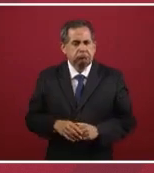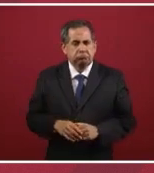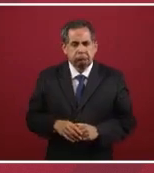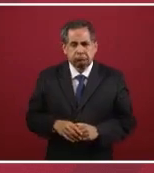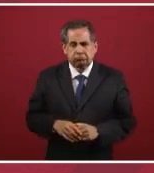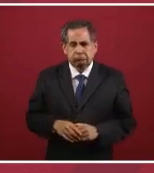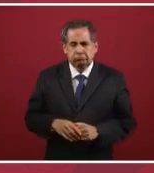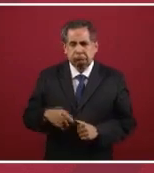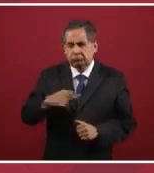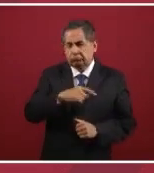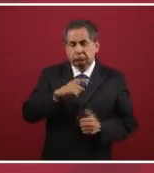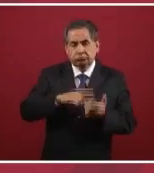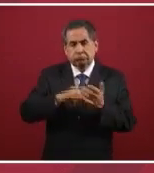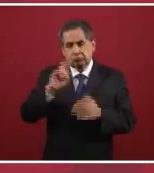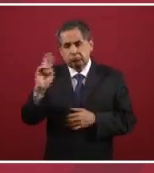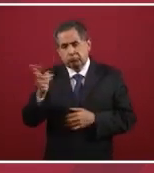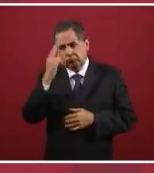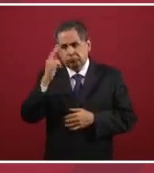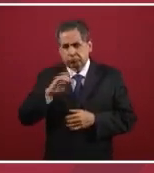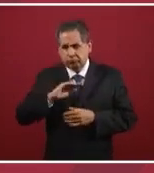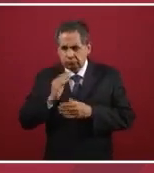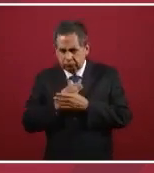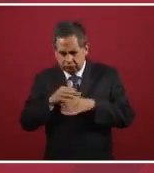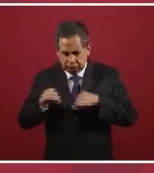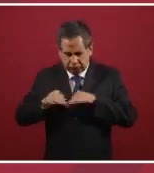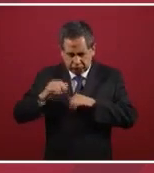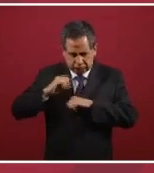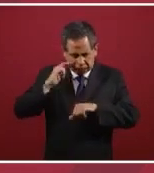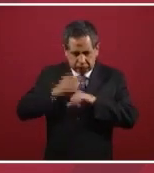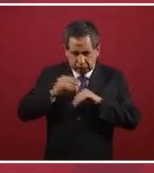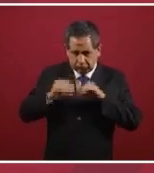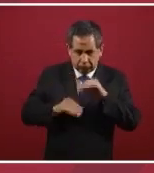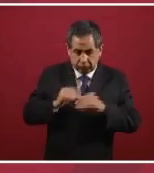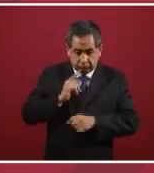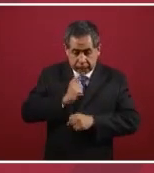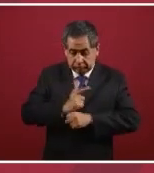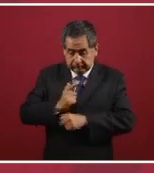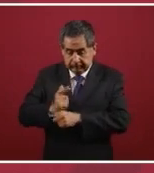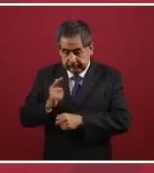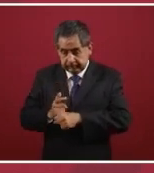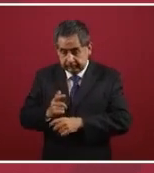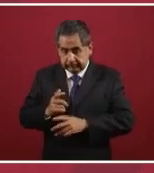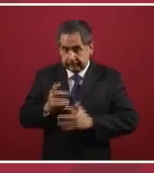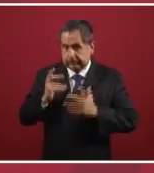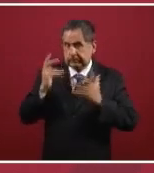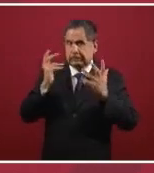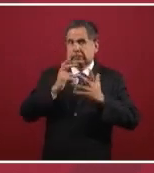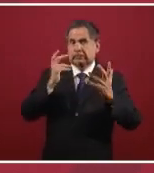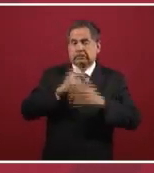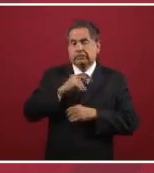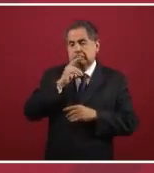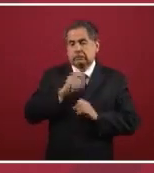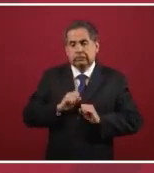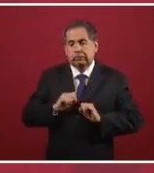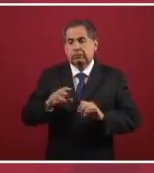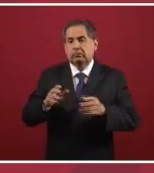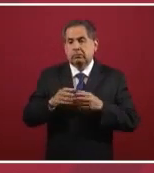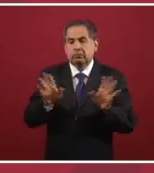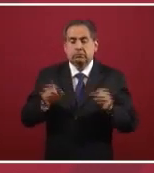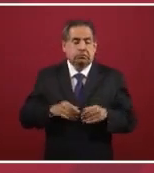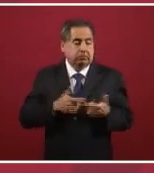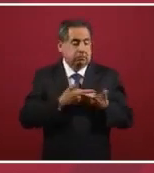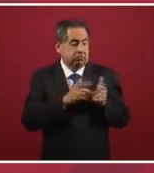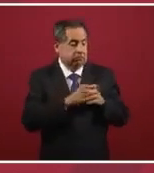Una universidad estaba haciendo ese trabajo y yo creo que se dieron cuenta de lo que significaba para el